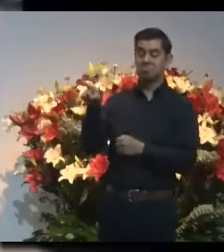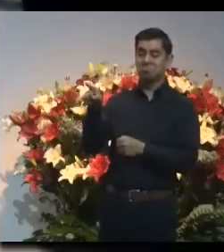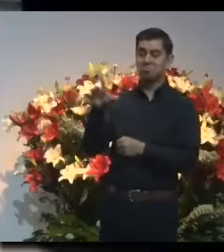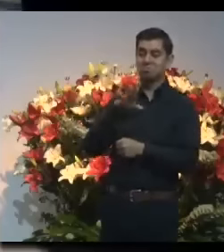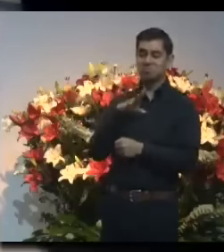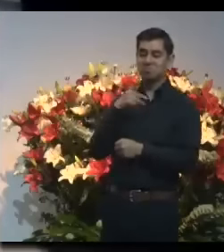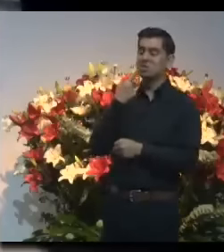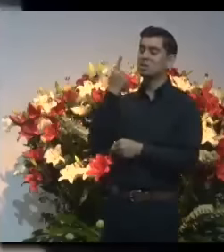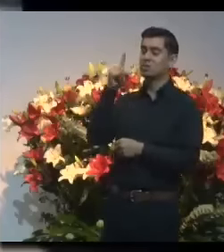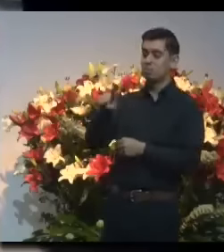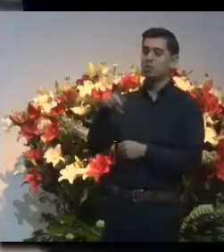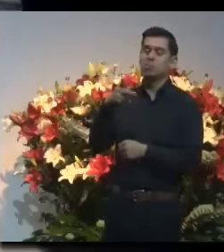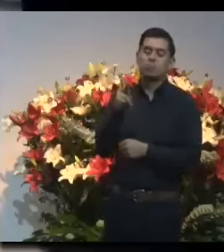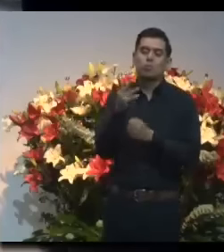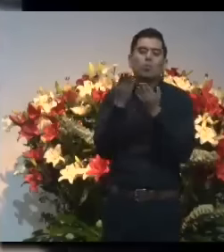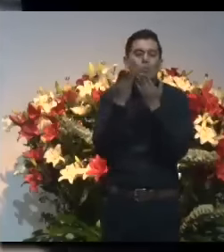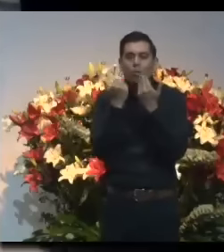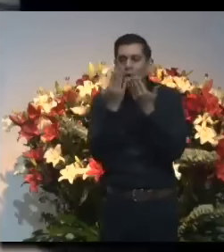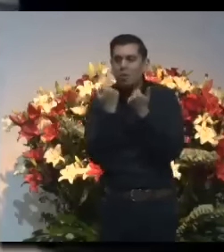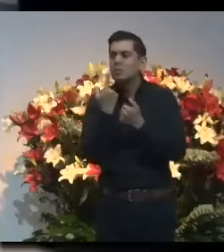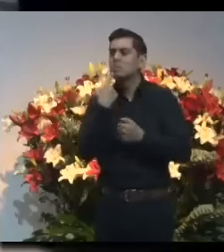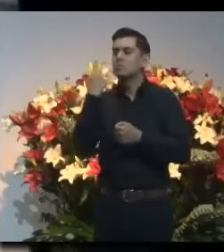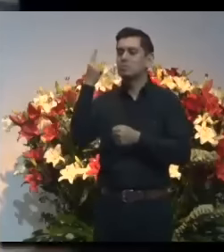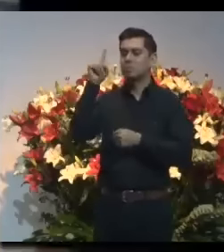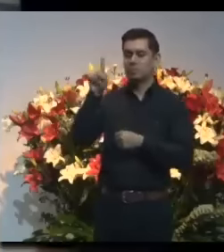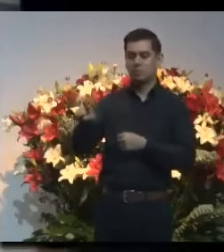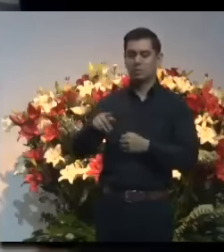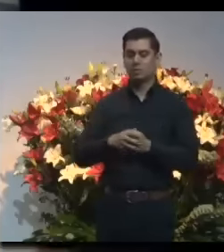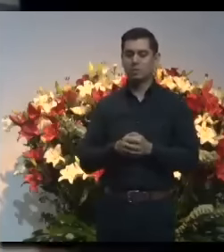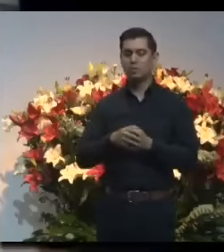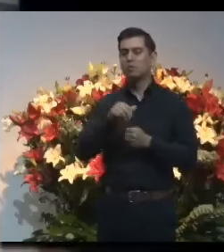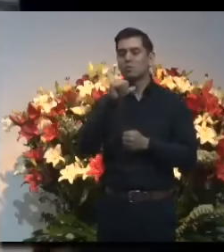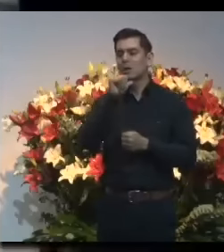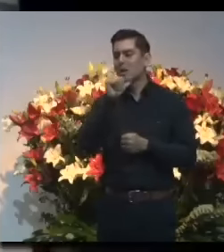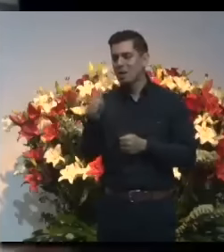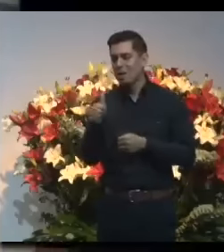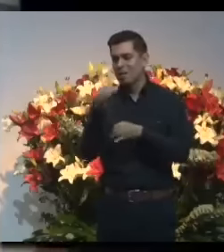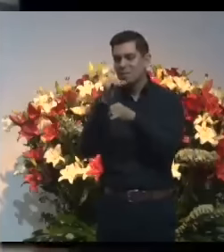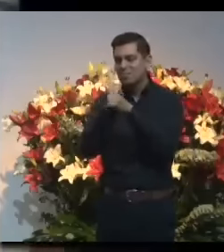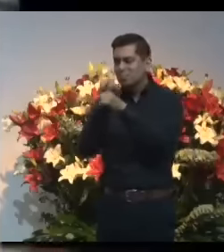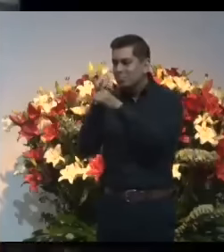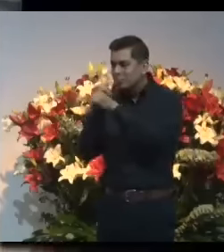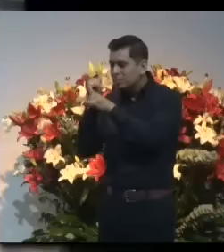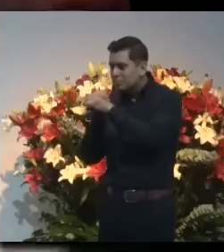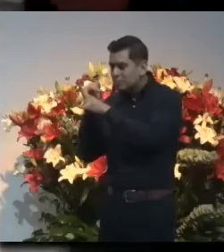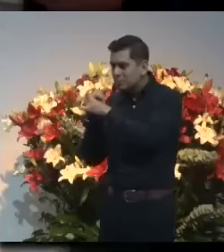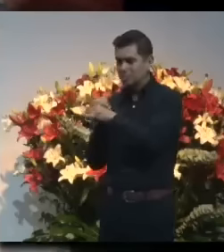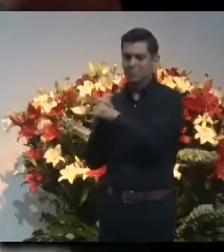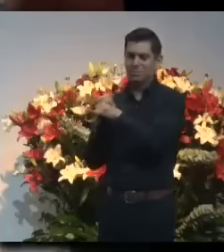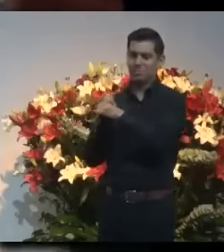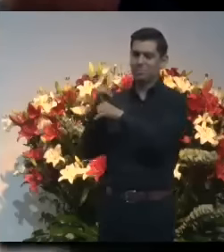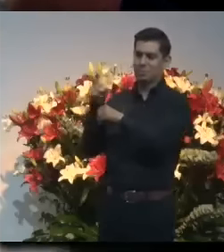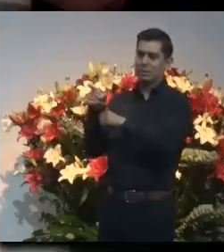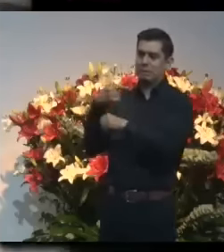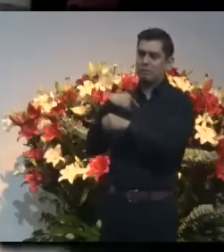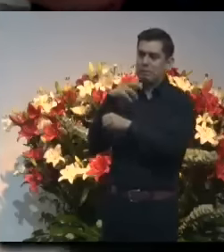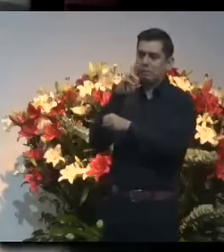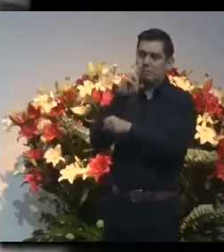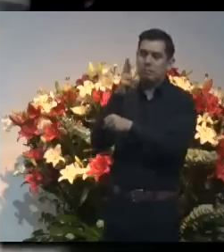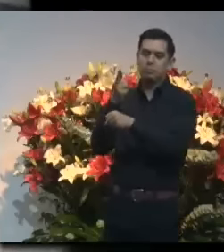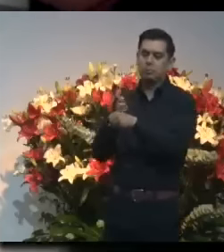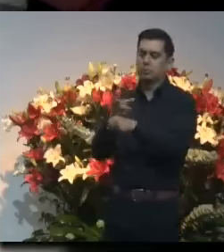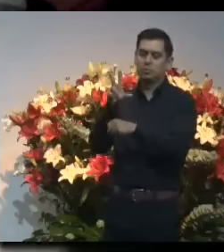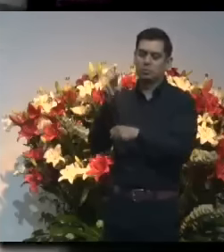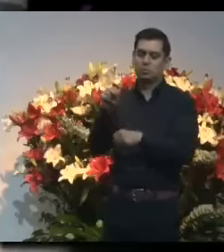hay una denuncia y si no hay una investigación y no se pone a disposición, pues esa no es mi responsabilidad. Yo solo